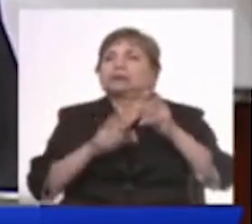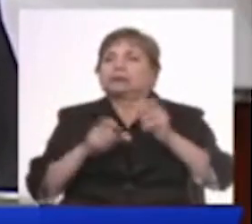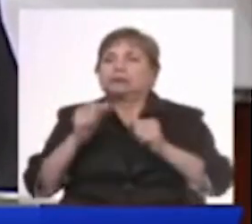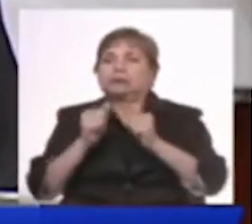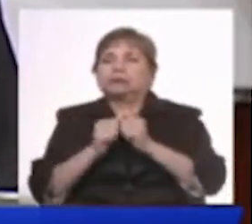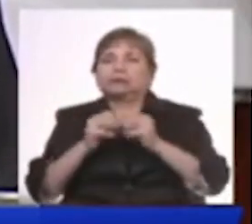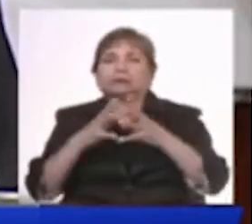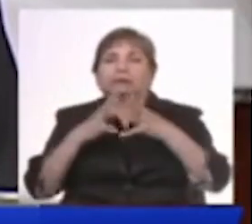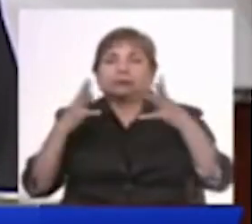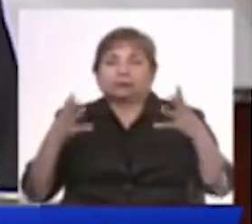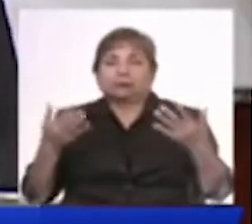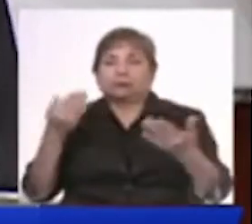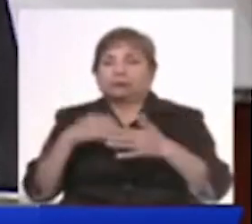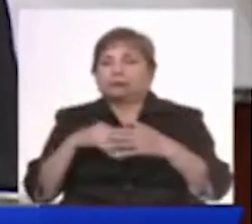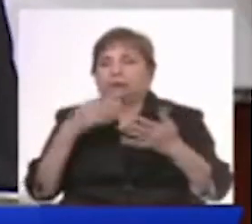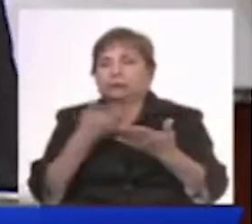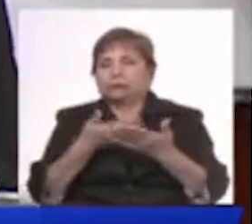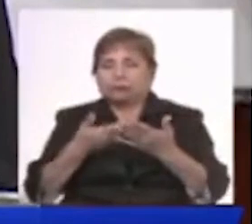que en gran magnitud,